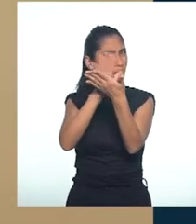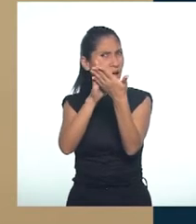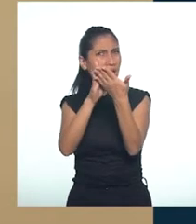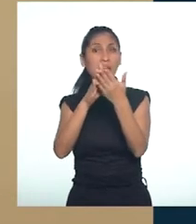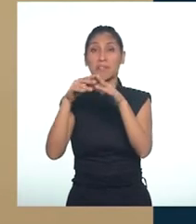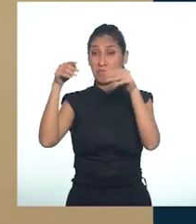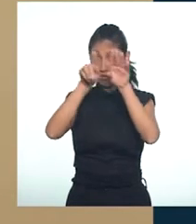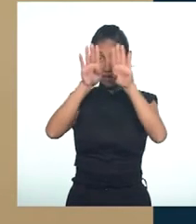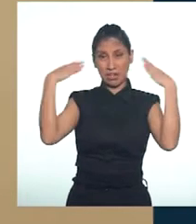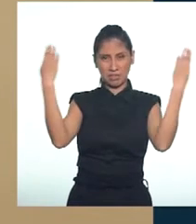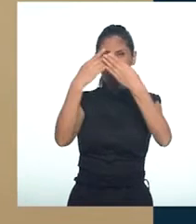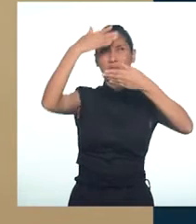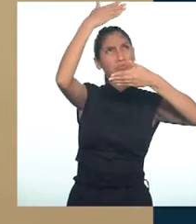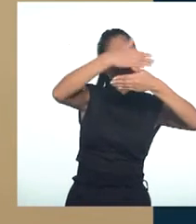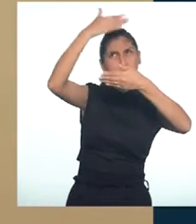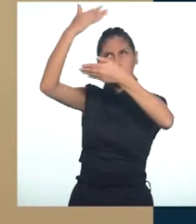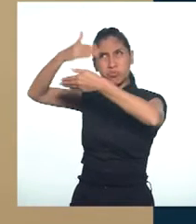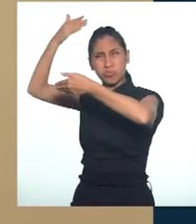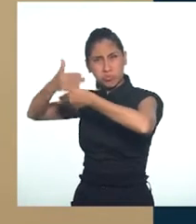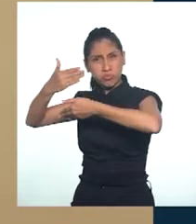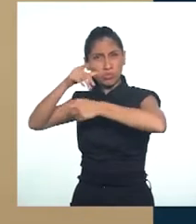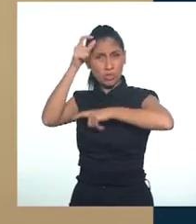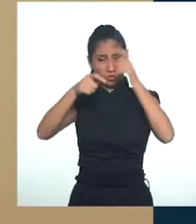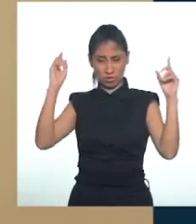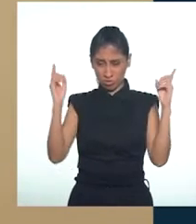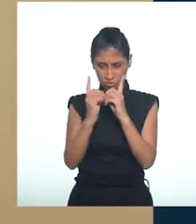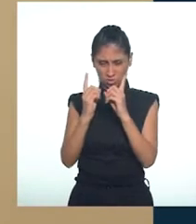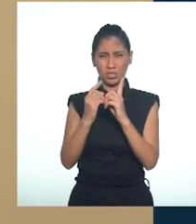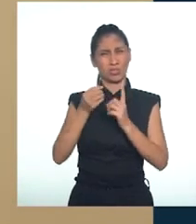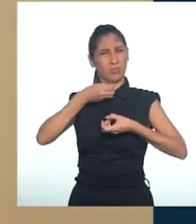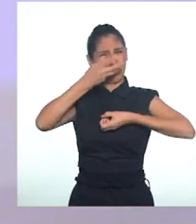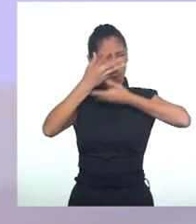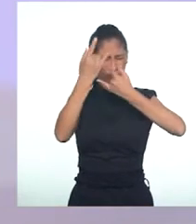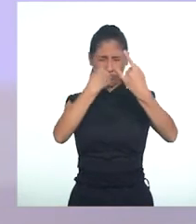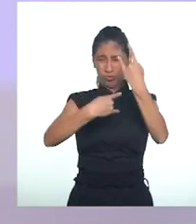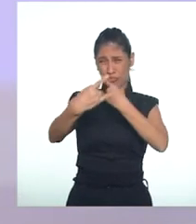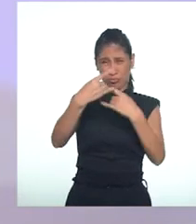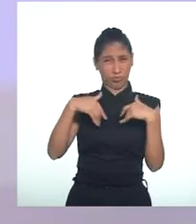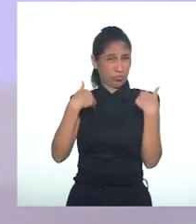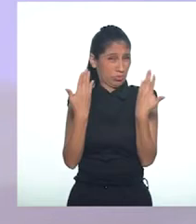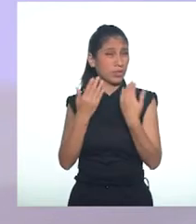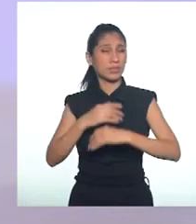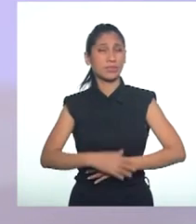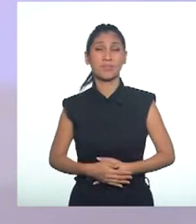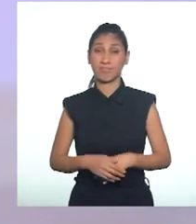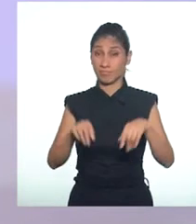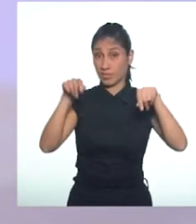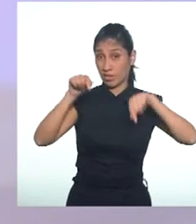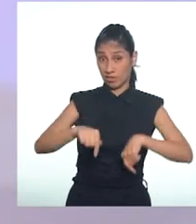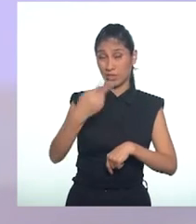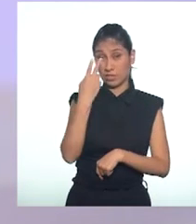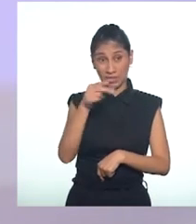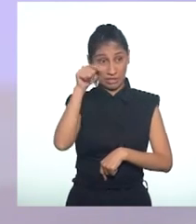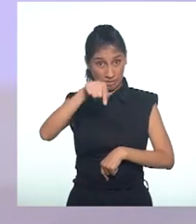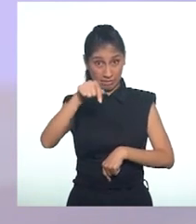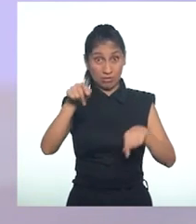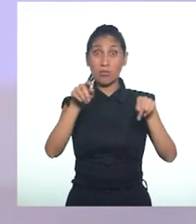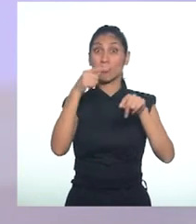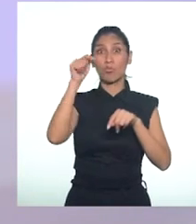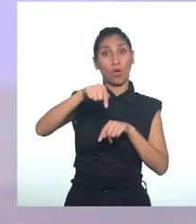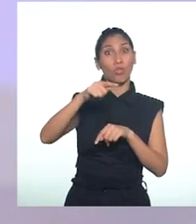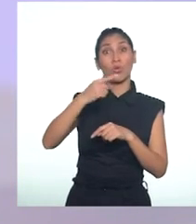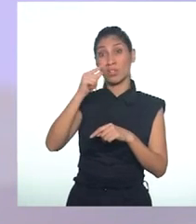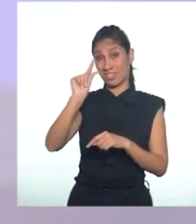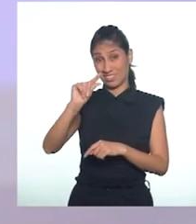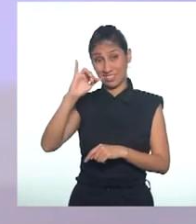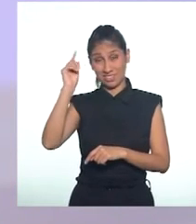la concentración de la bacteria Mycobacterium tuberculosis. Bueno, este espacio desde que Yang se resfrió